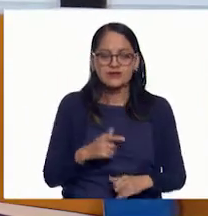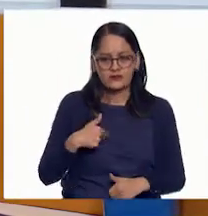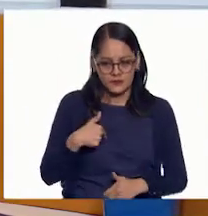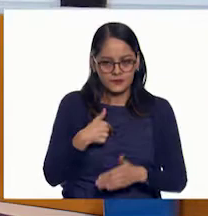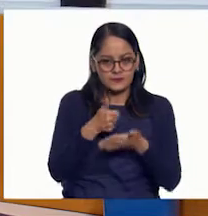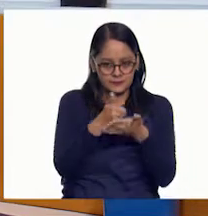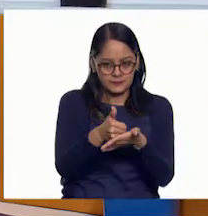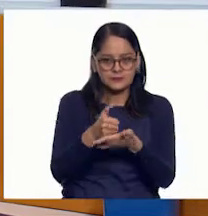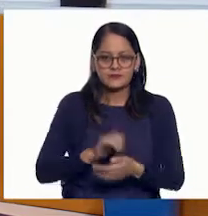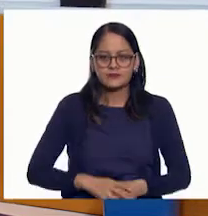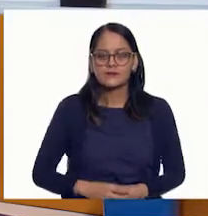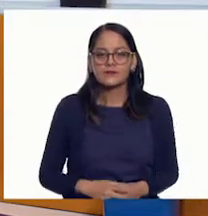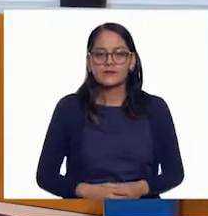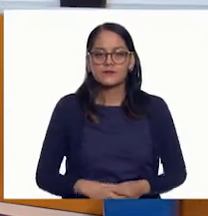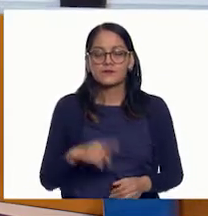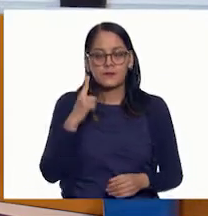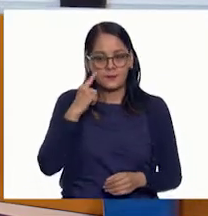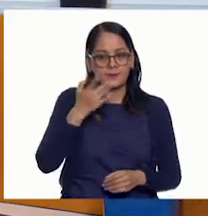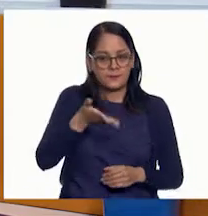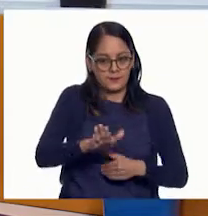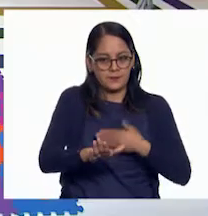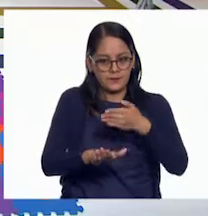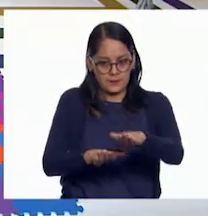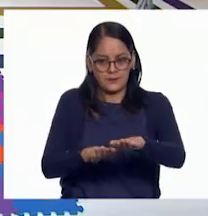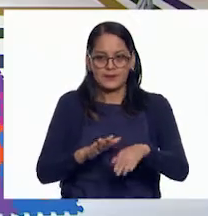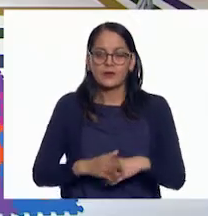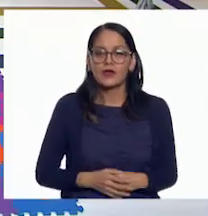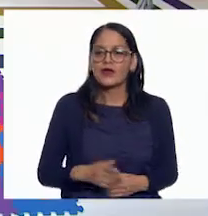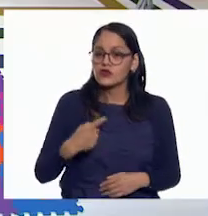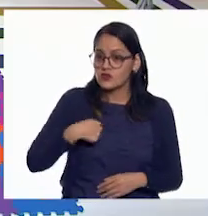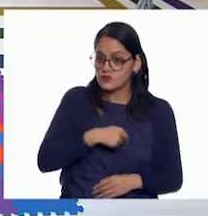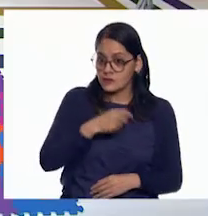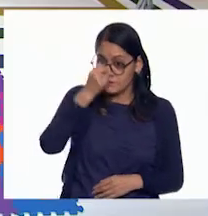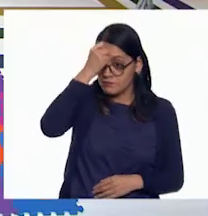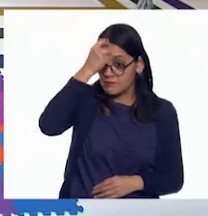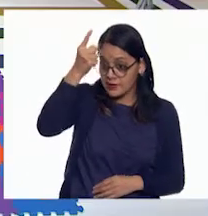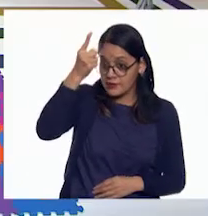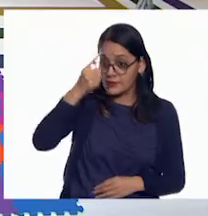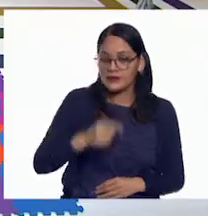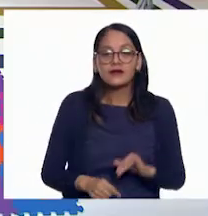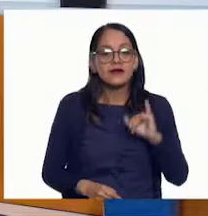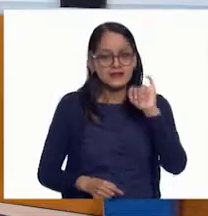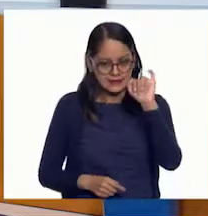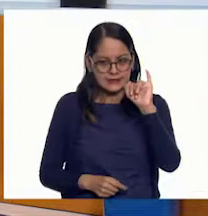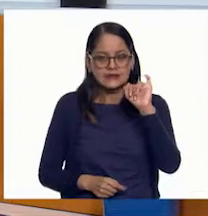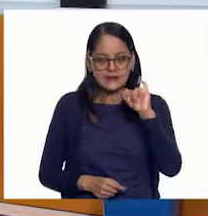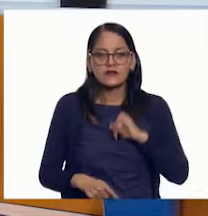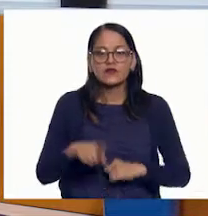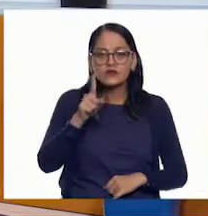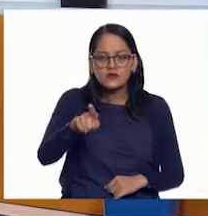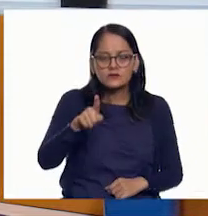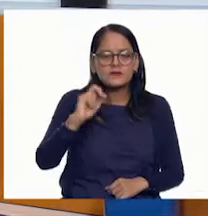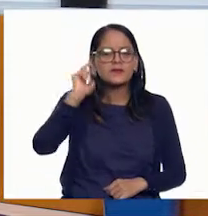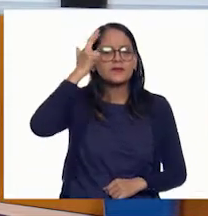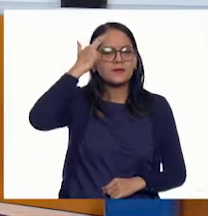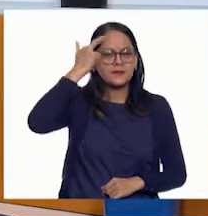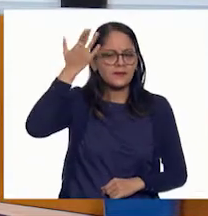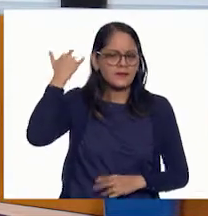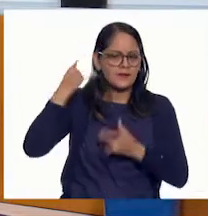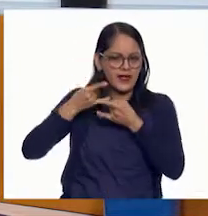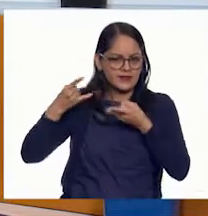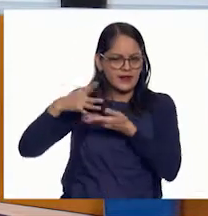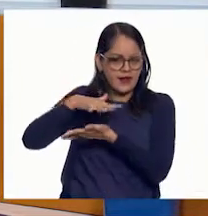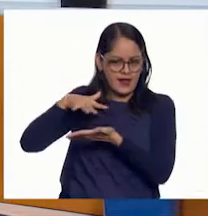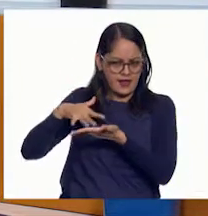ayudando y vamos a ir paso a paso. Nosotros lo vamos a inventar, ¿verdad? Aquí. Ajá, ustedes tienen que recordar el cuento